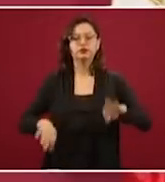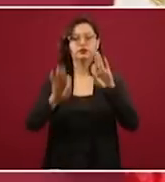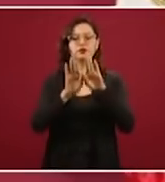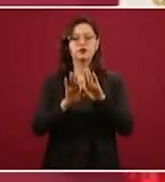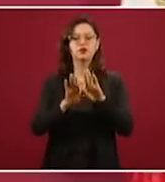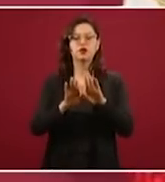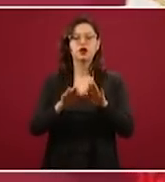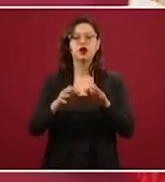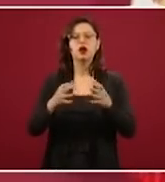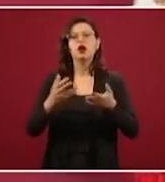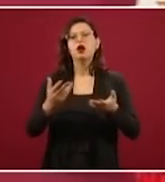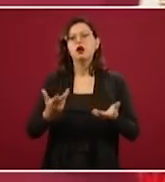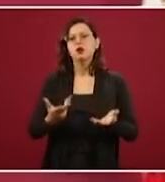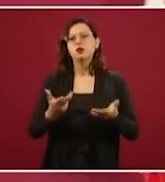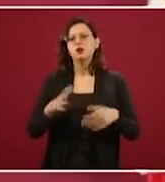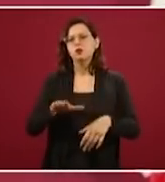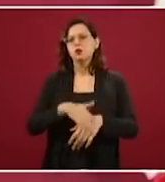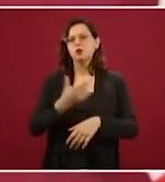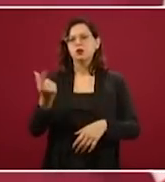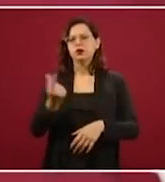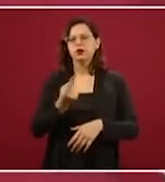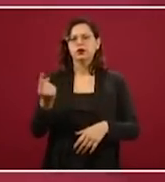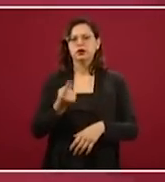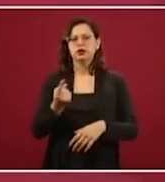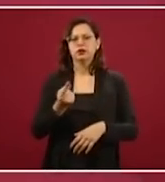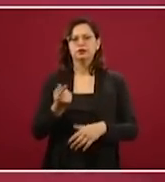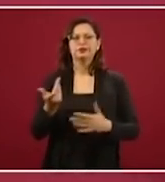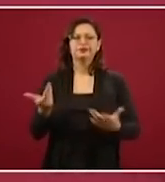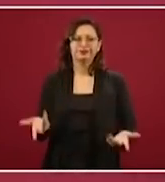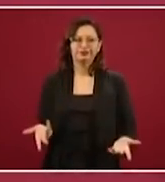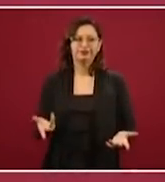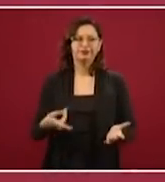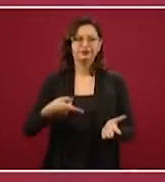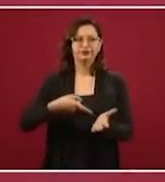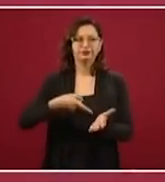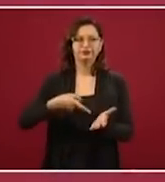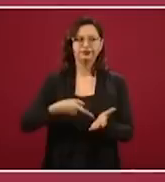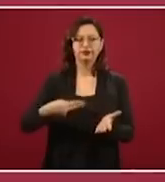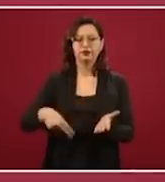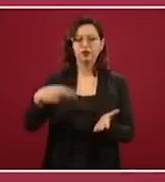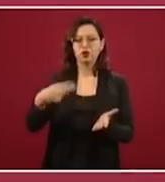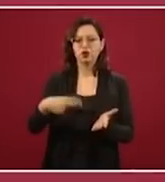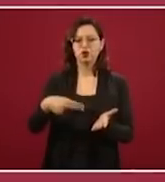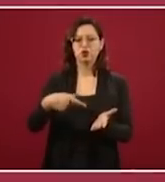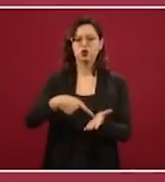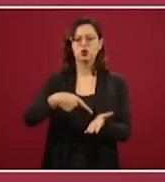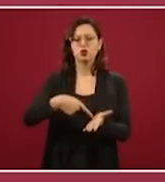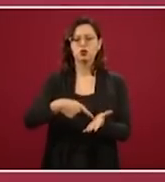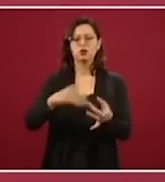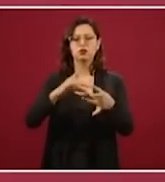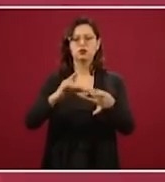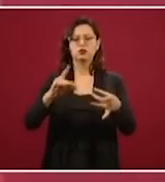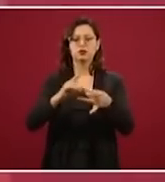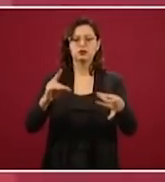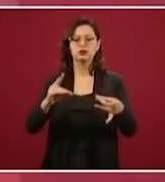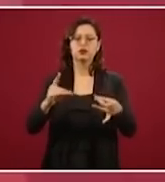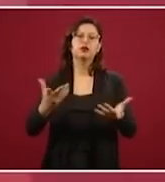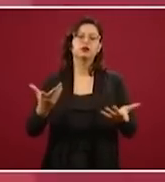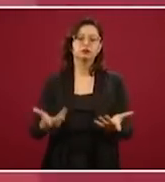parte, como su nombre lo indica, de la